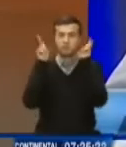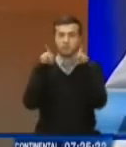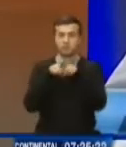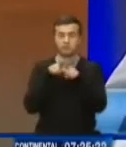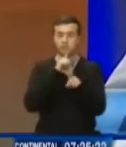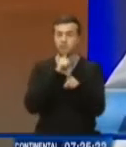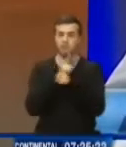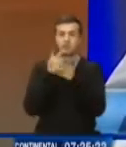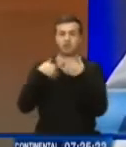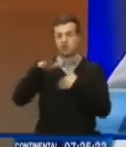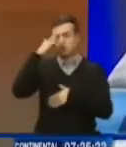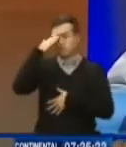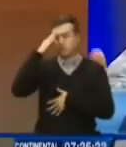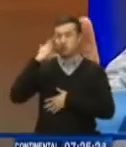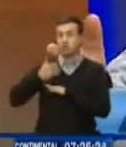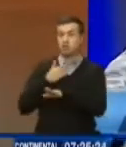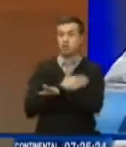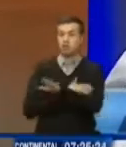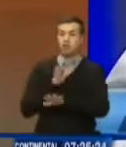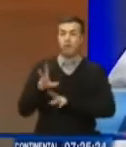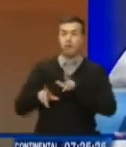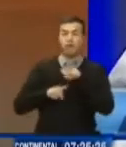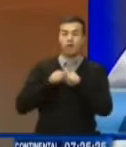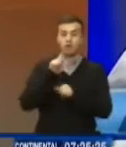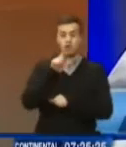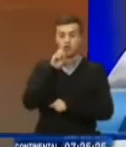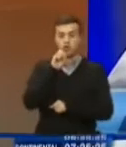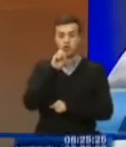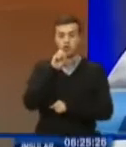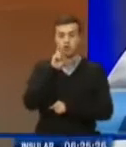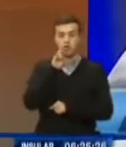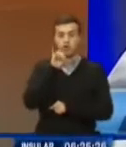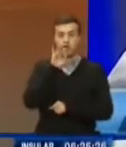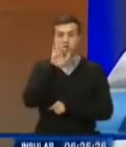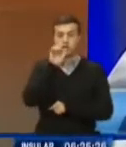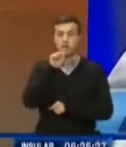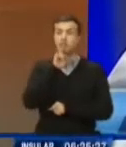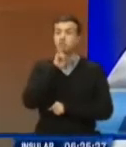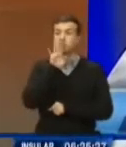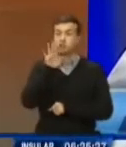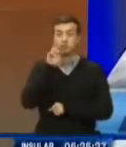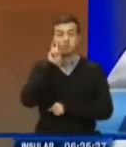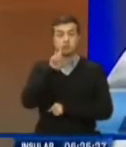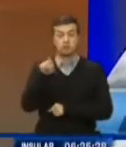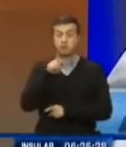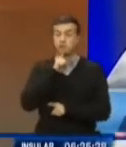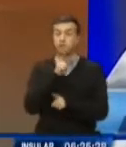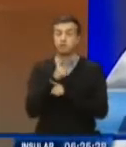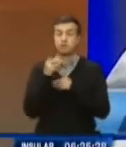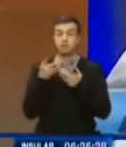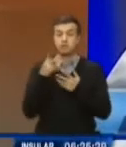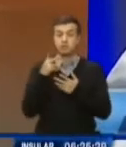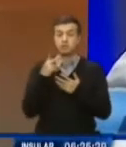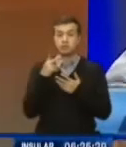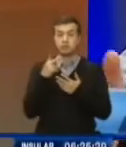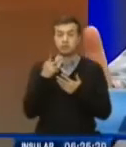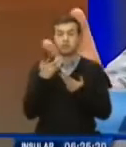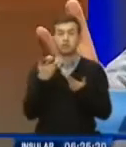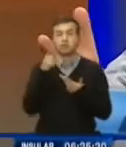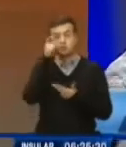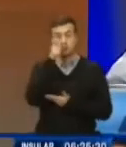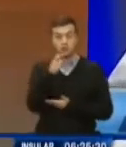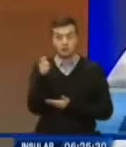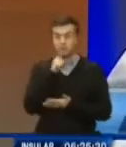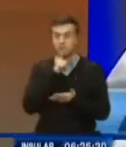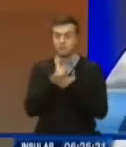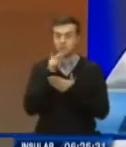anunciada lo que hace en loretta lynch que es la fiscal de los estados unidos es descubrir a través de